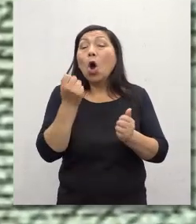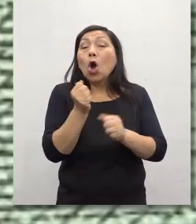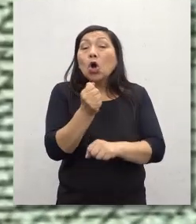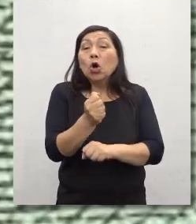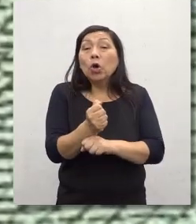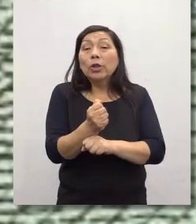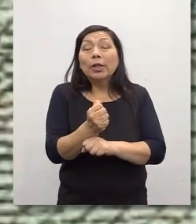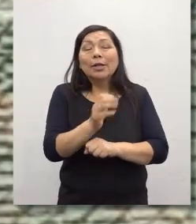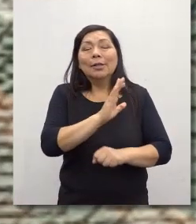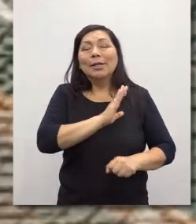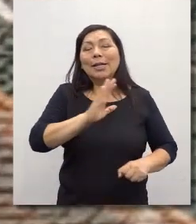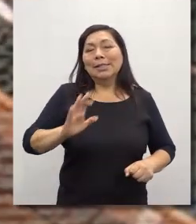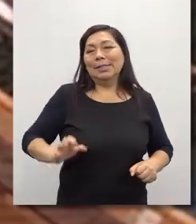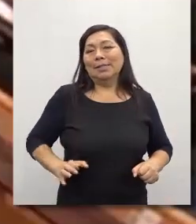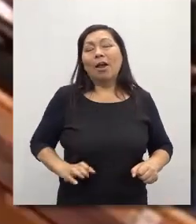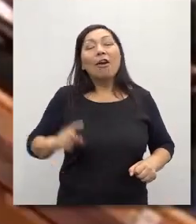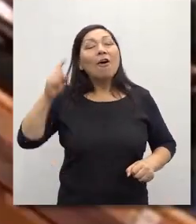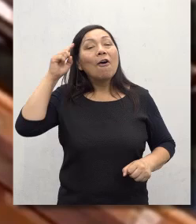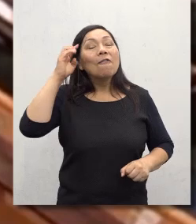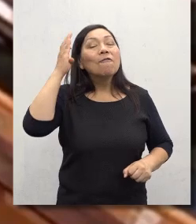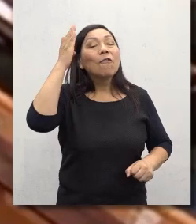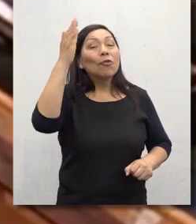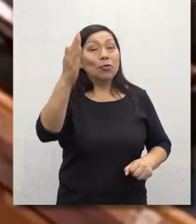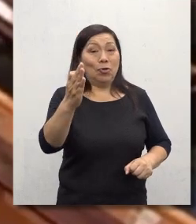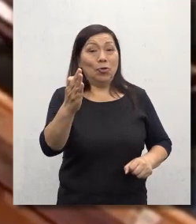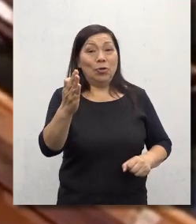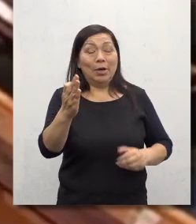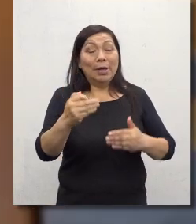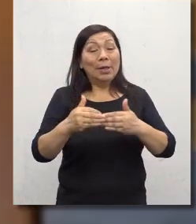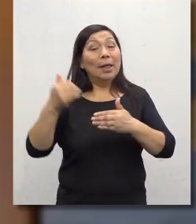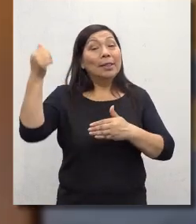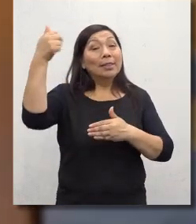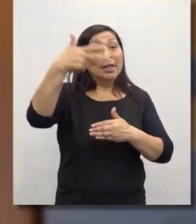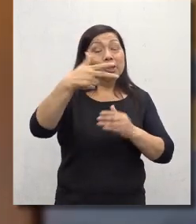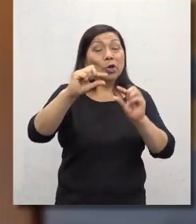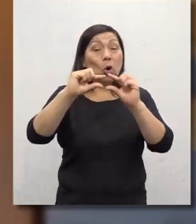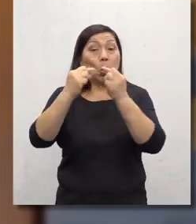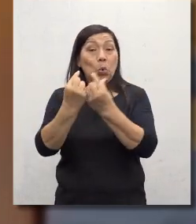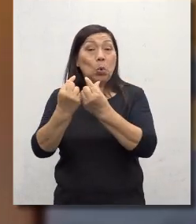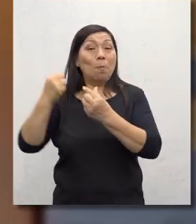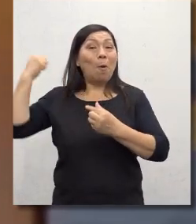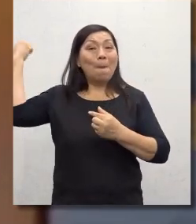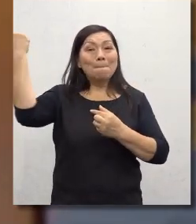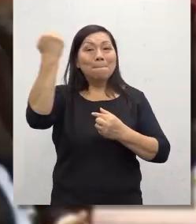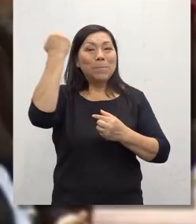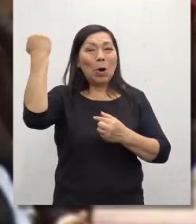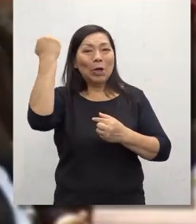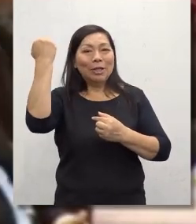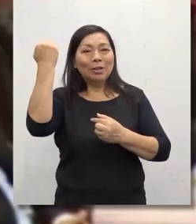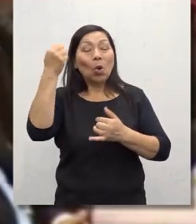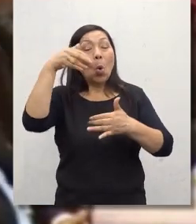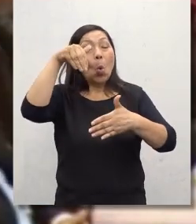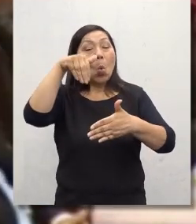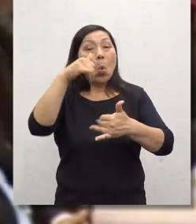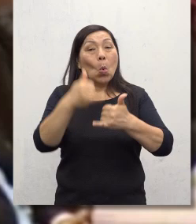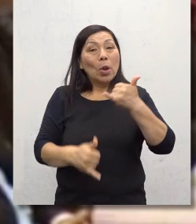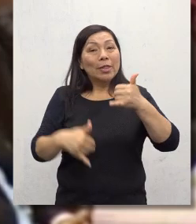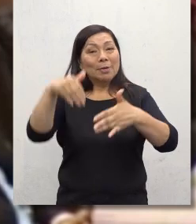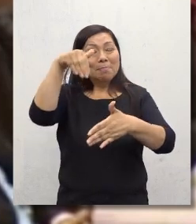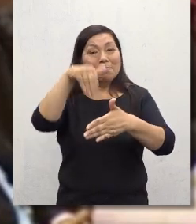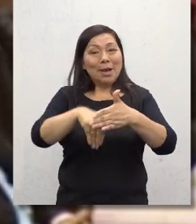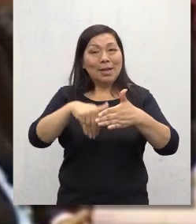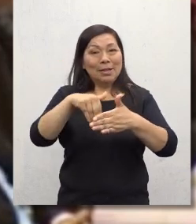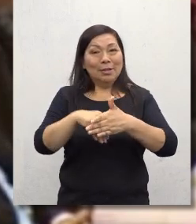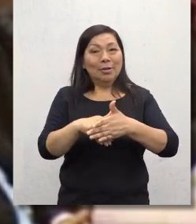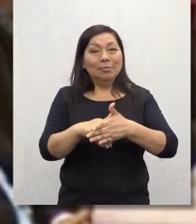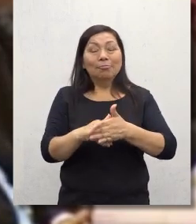contra el poder del Estado. Futuro Adelante fue el tercer partido más votado en las últimas elecciones y